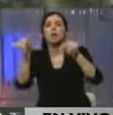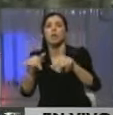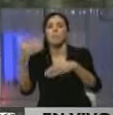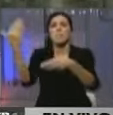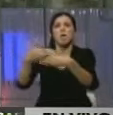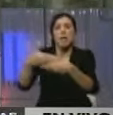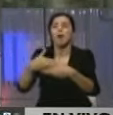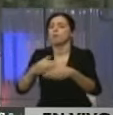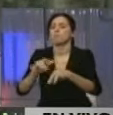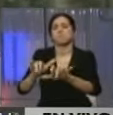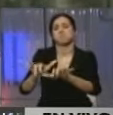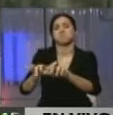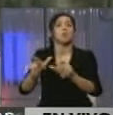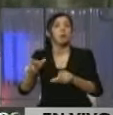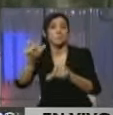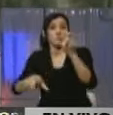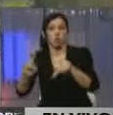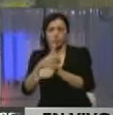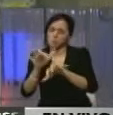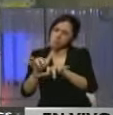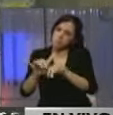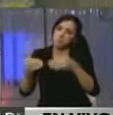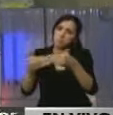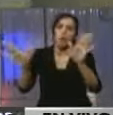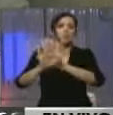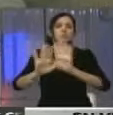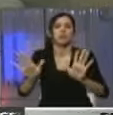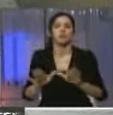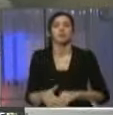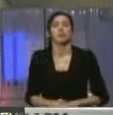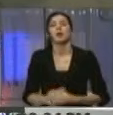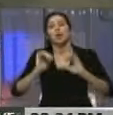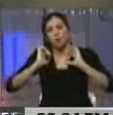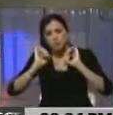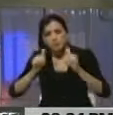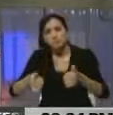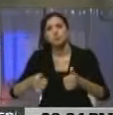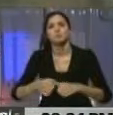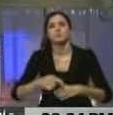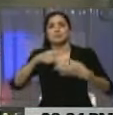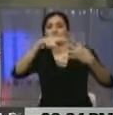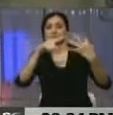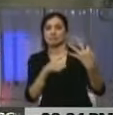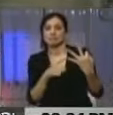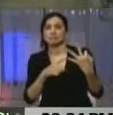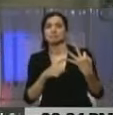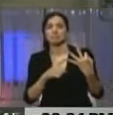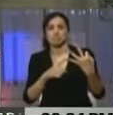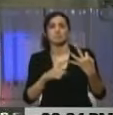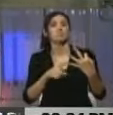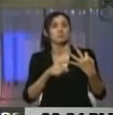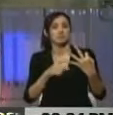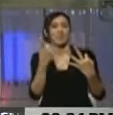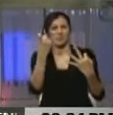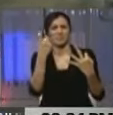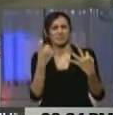el cerebro, y se han reiniciado las línea, las tres